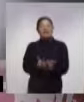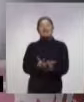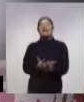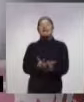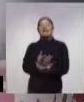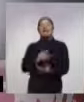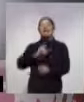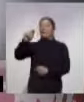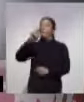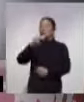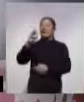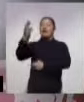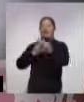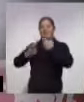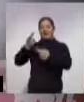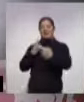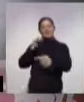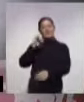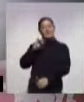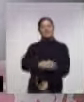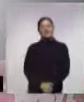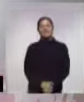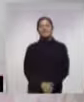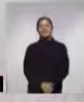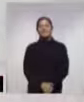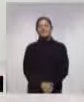vaya. Regresamos.